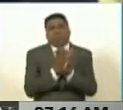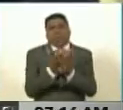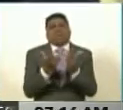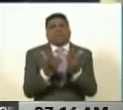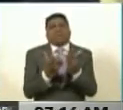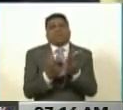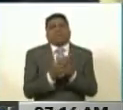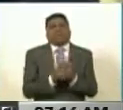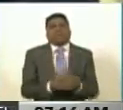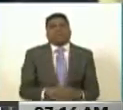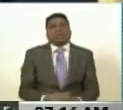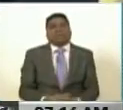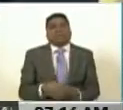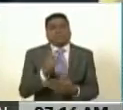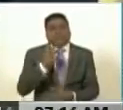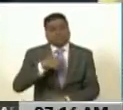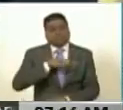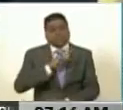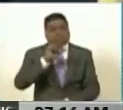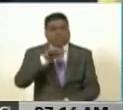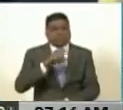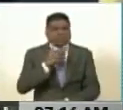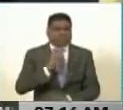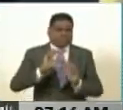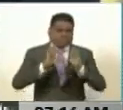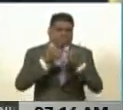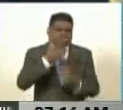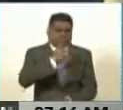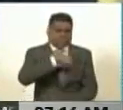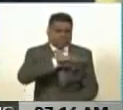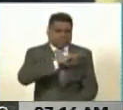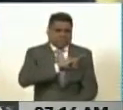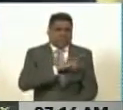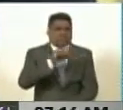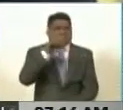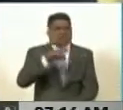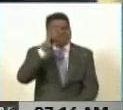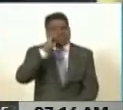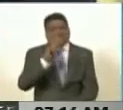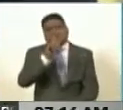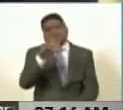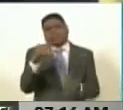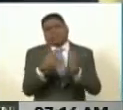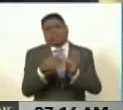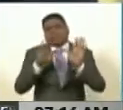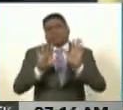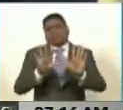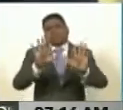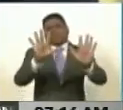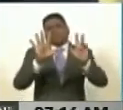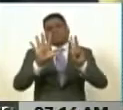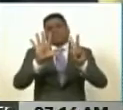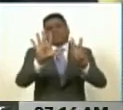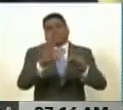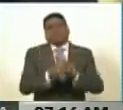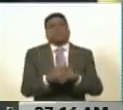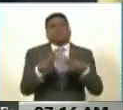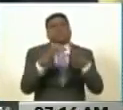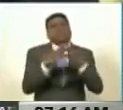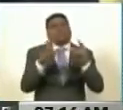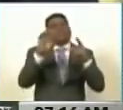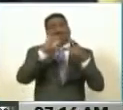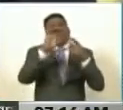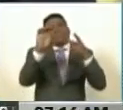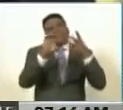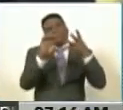estamos iniciando en enero de este año 2017 le va a dar a esa característica que te acabo de mencionar,